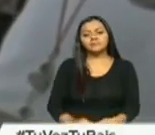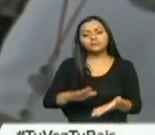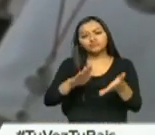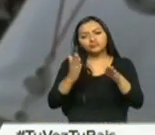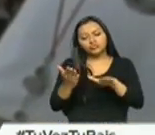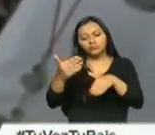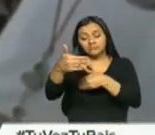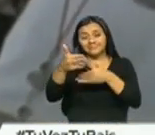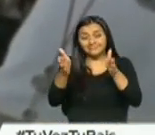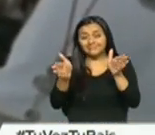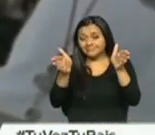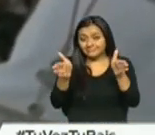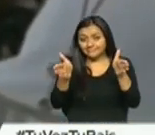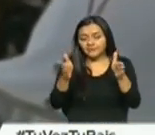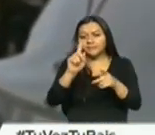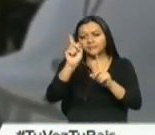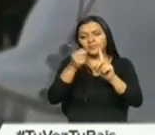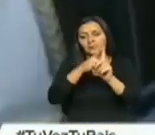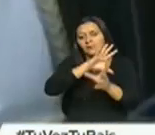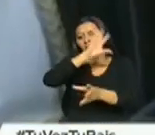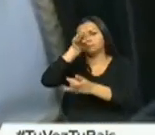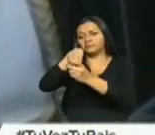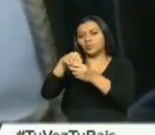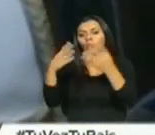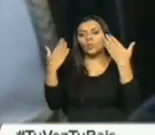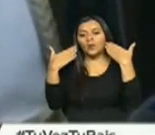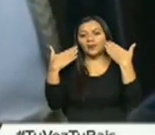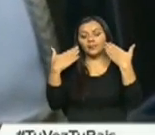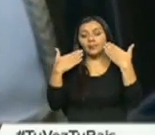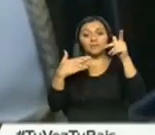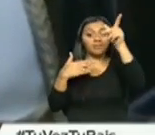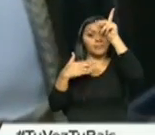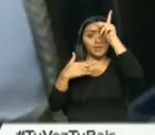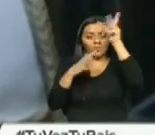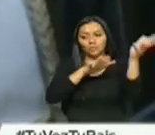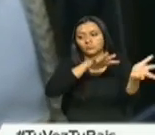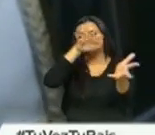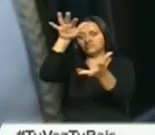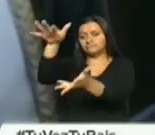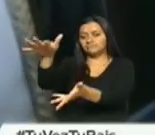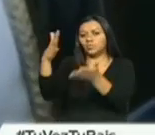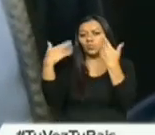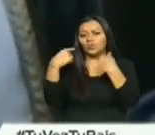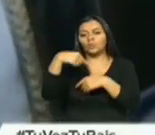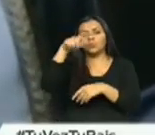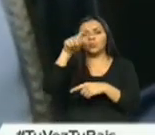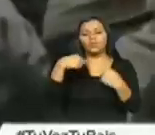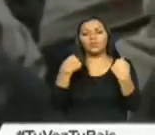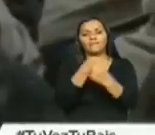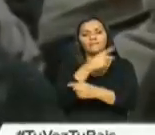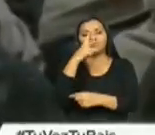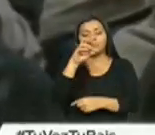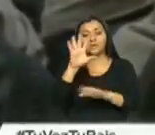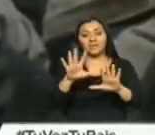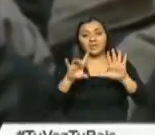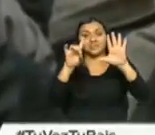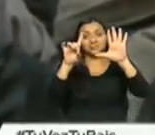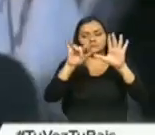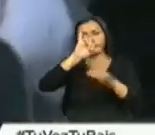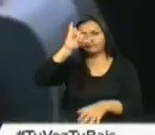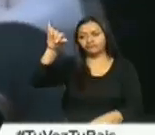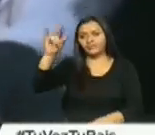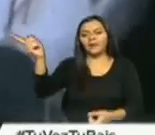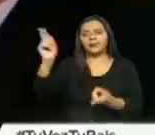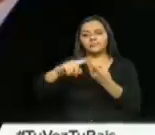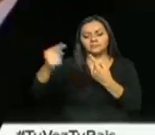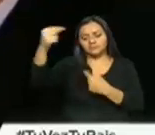prócer de la independencia llegaron a Guayaquil desde el puerto del Callao de Perú el 1 de marzo de 2016 y permanecieron allí